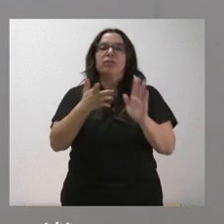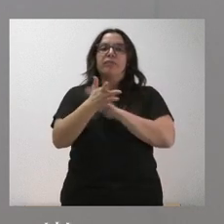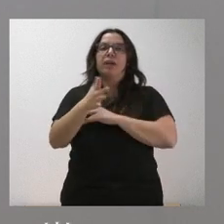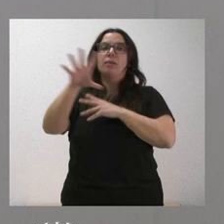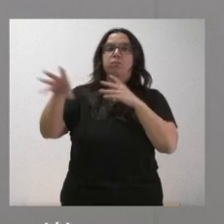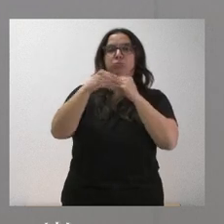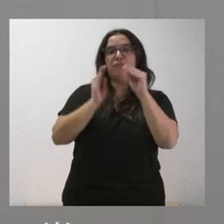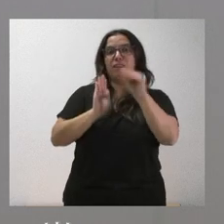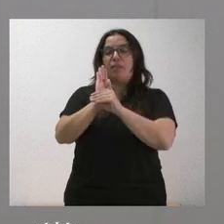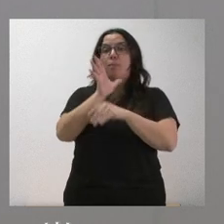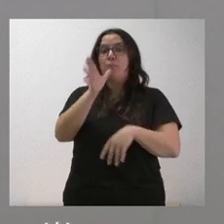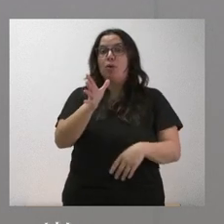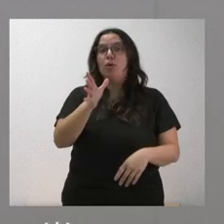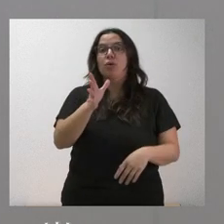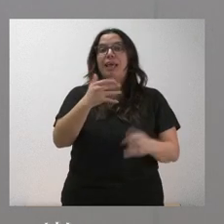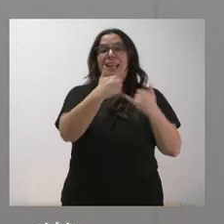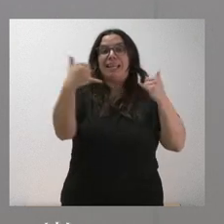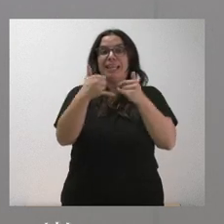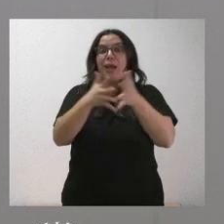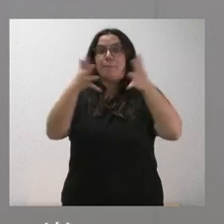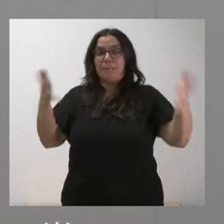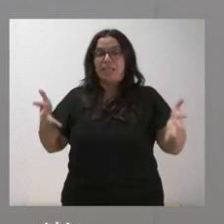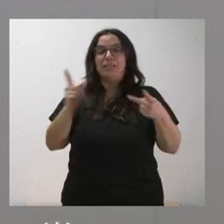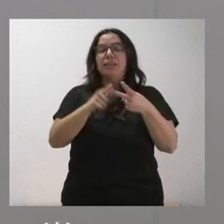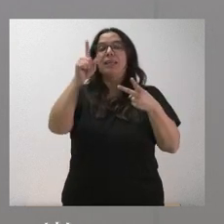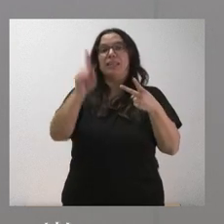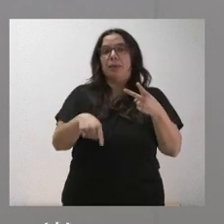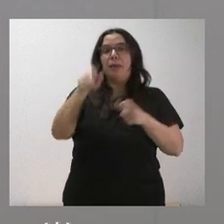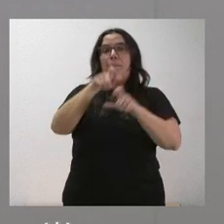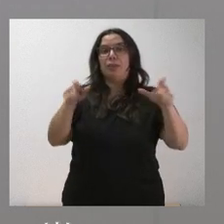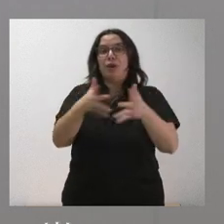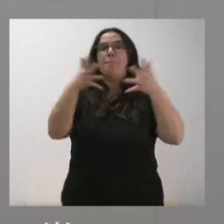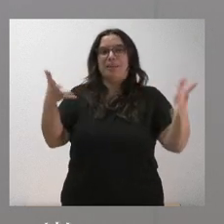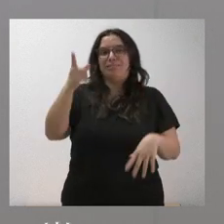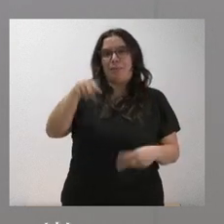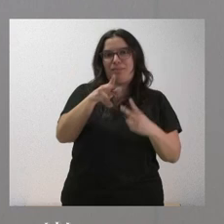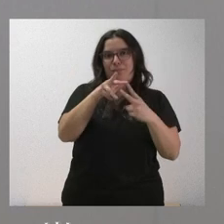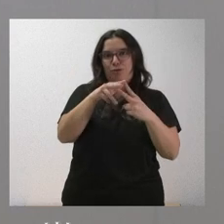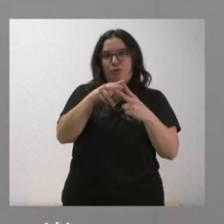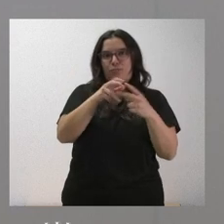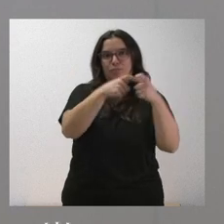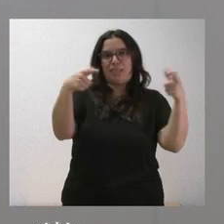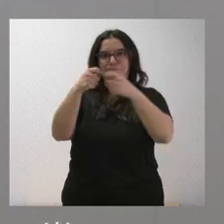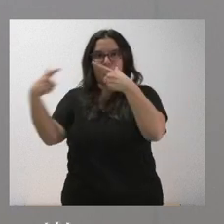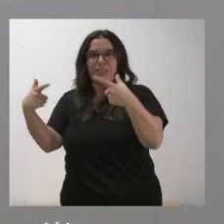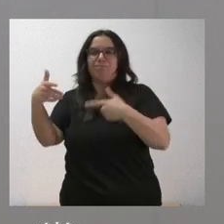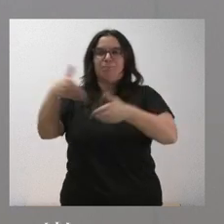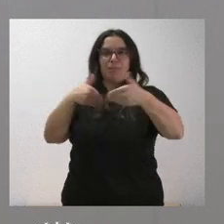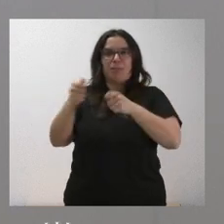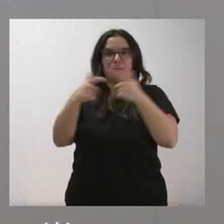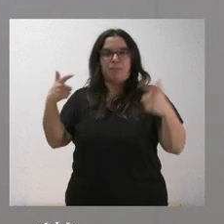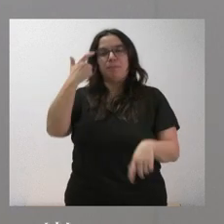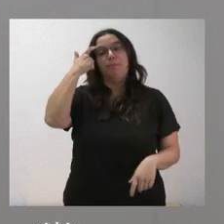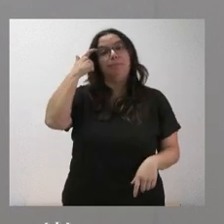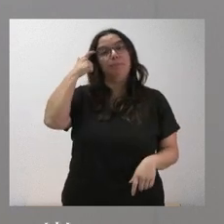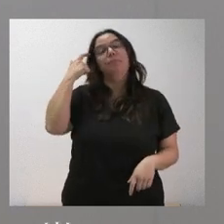financiación Porque llegamos a más líneas y llegamos también a más viajeros que están solicitando estas ayudas teníamos